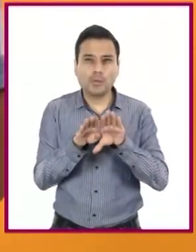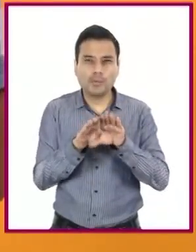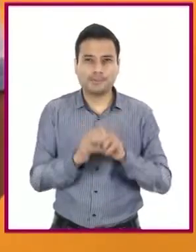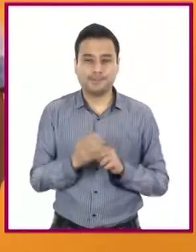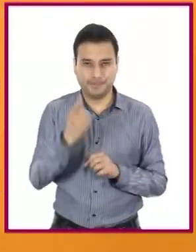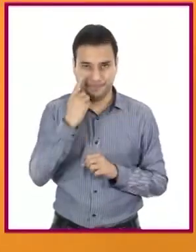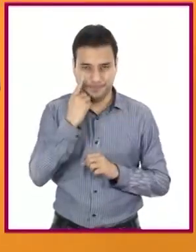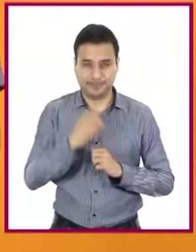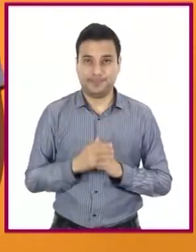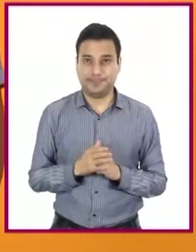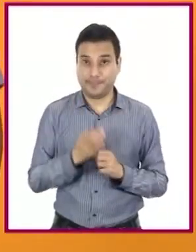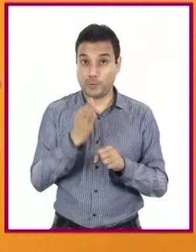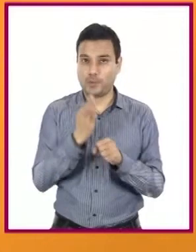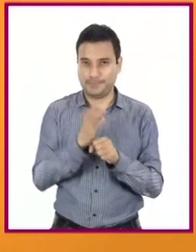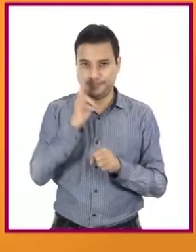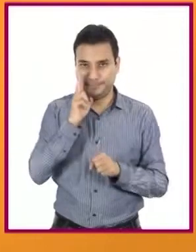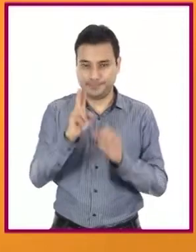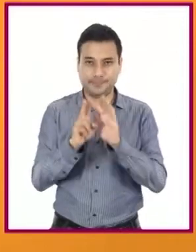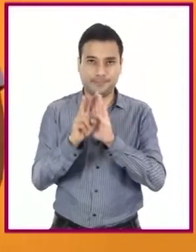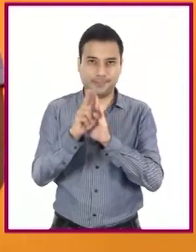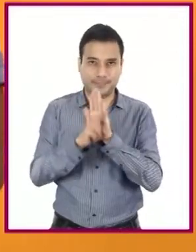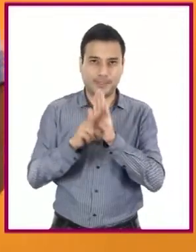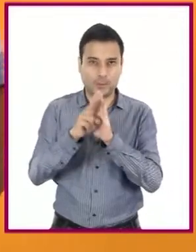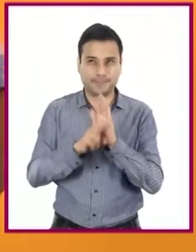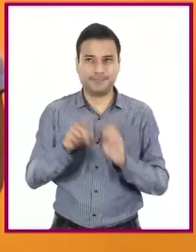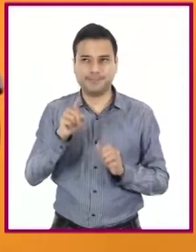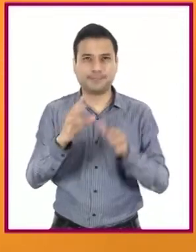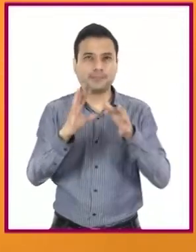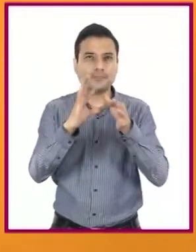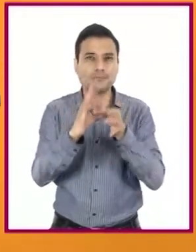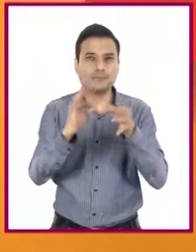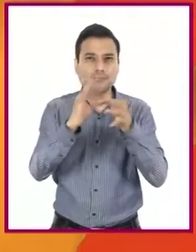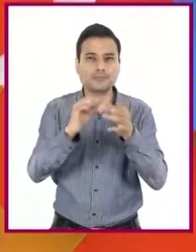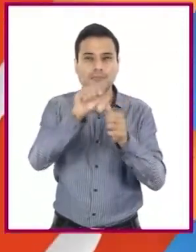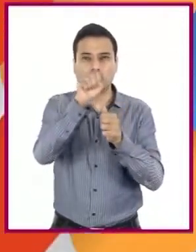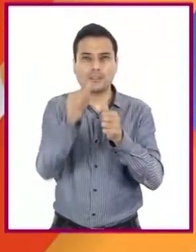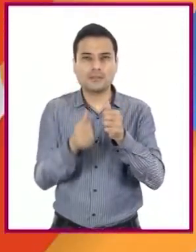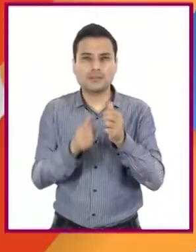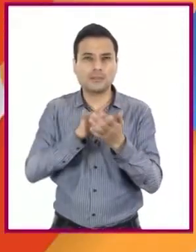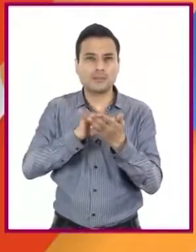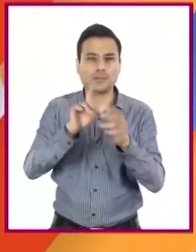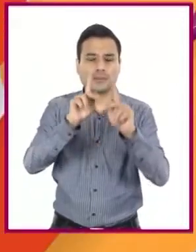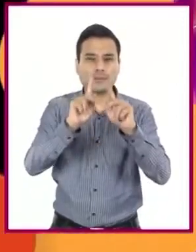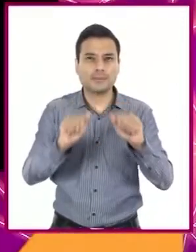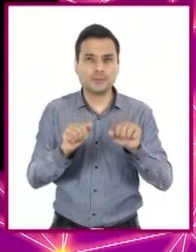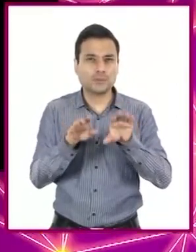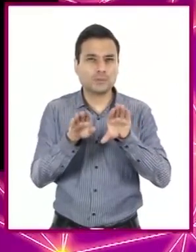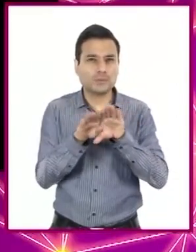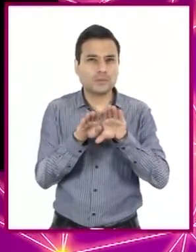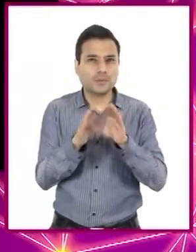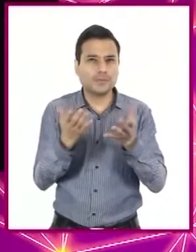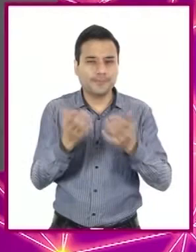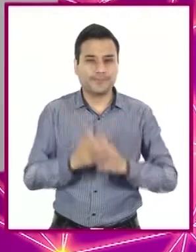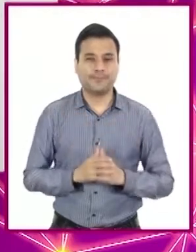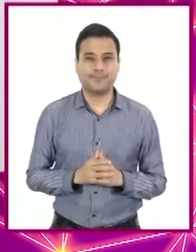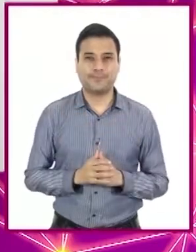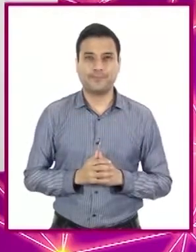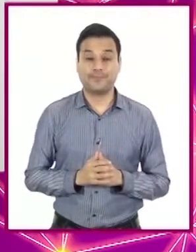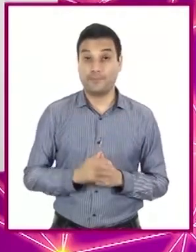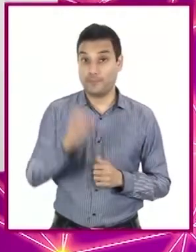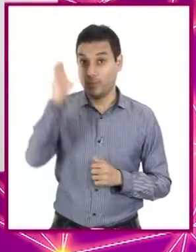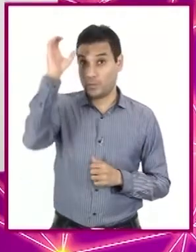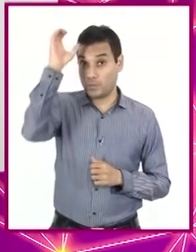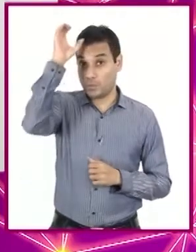sobre este tema, veamos el siguiente video acerca de la función del arte en la cultura de la paz. La cultura de paz